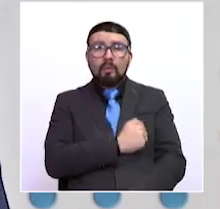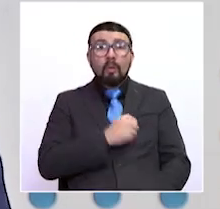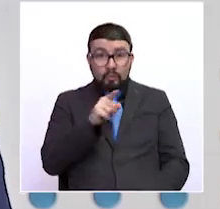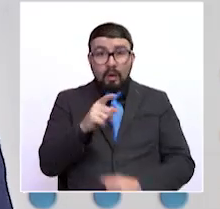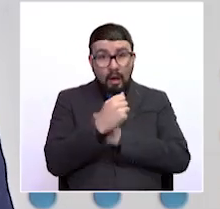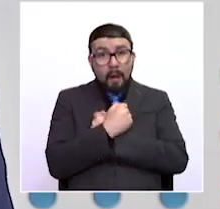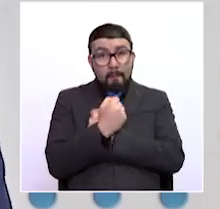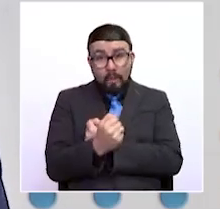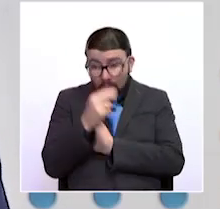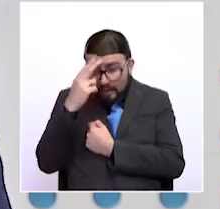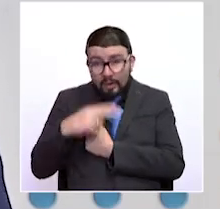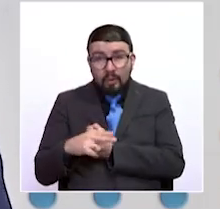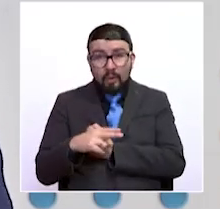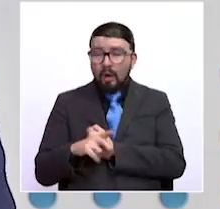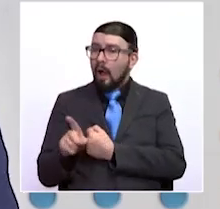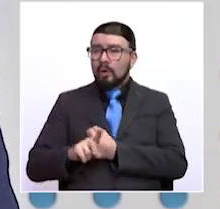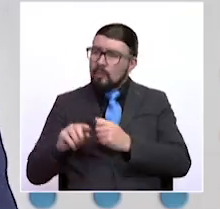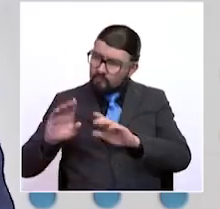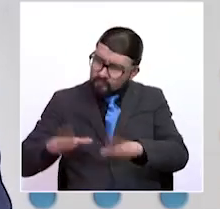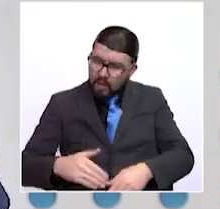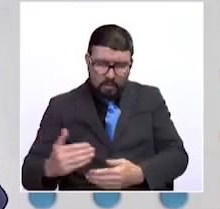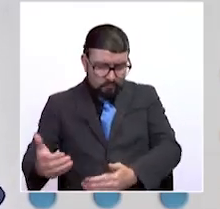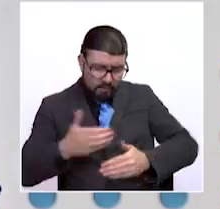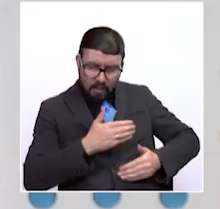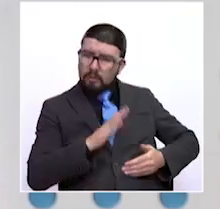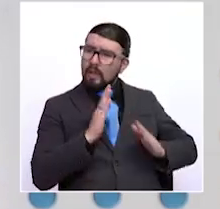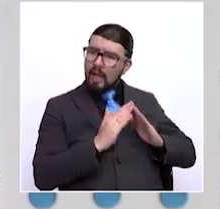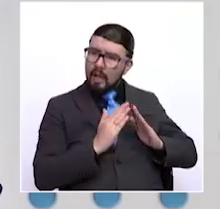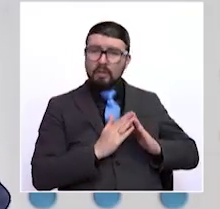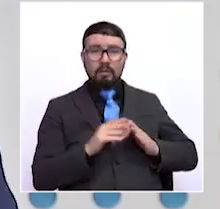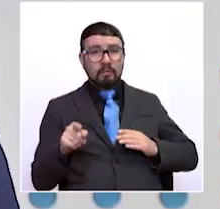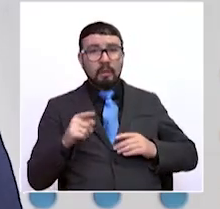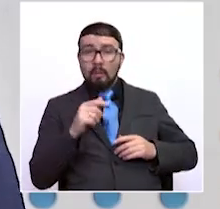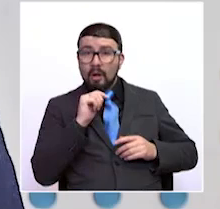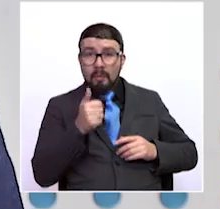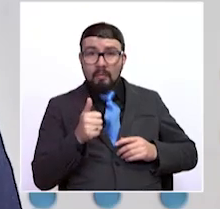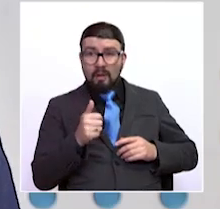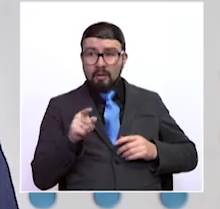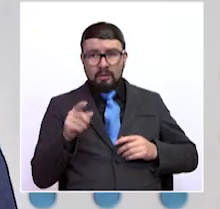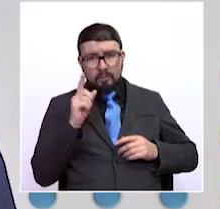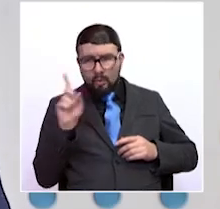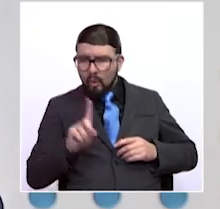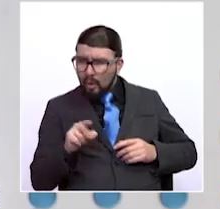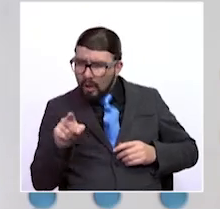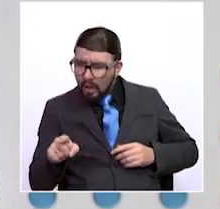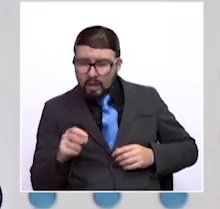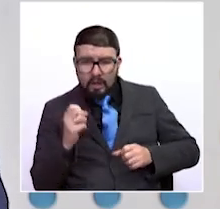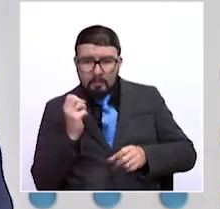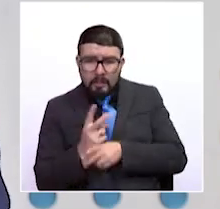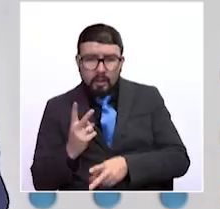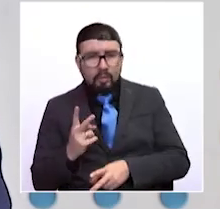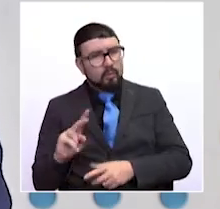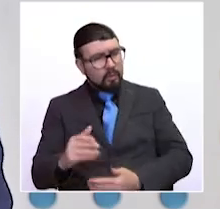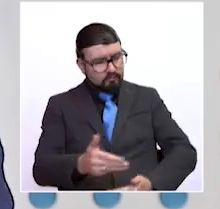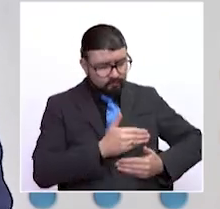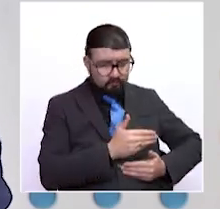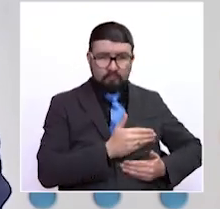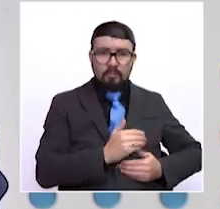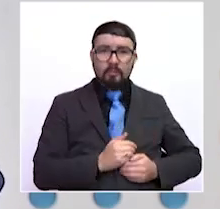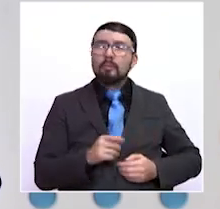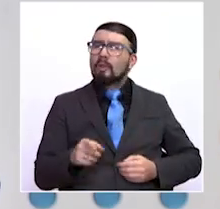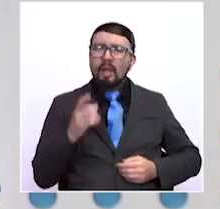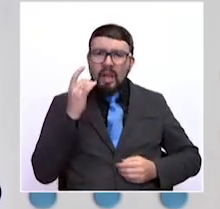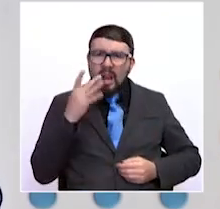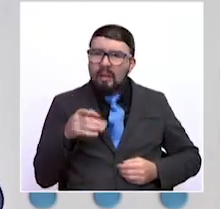quieren, ustedes no van a permitir de que su hijito el día de mañana tenga una secuela grave. ¿Y qué es secuela